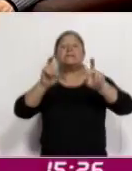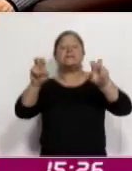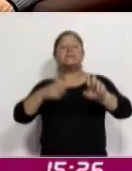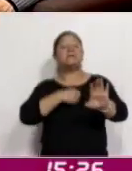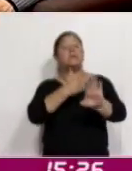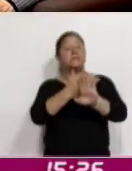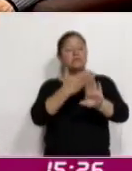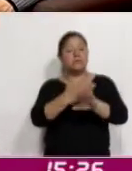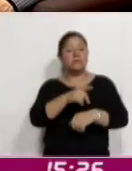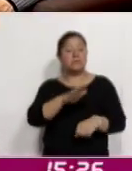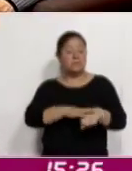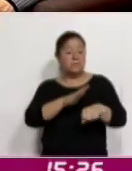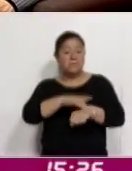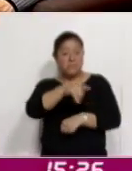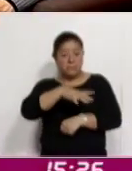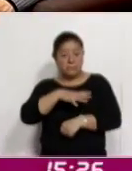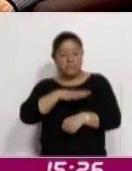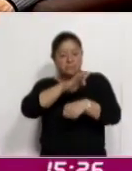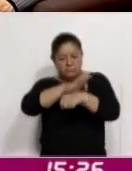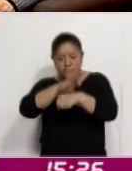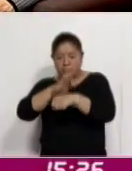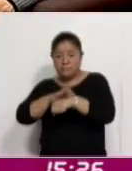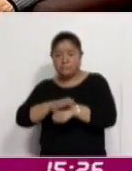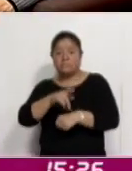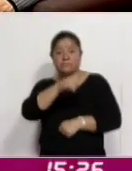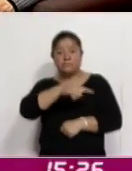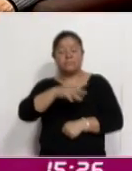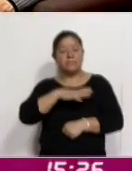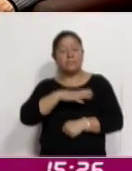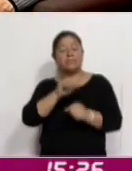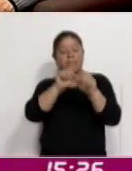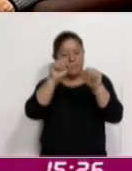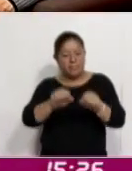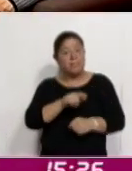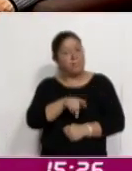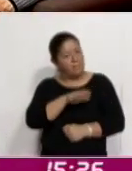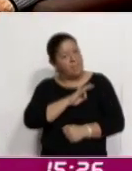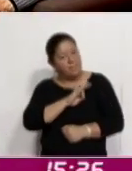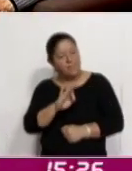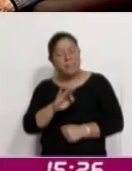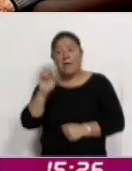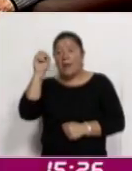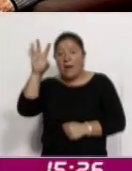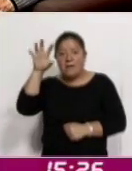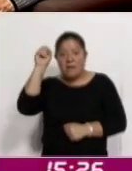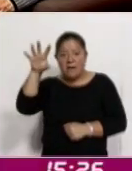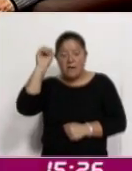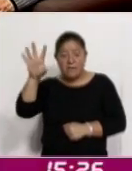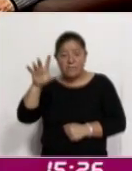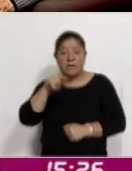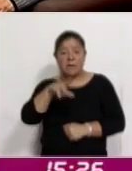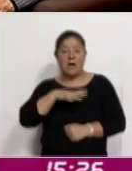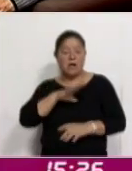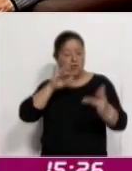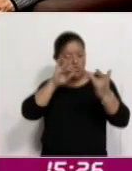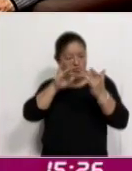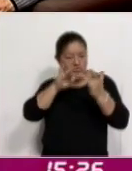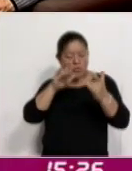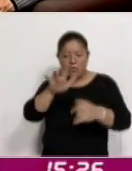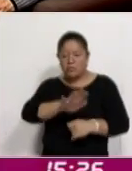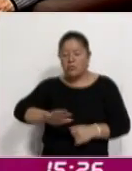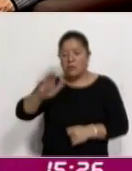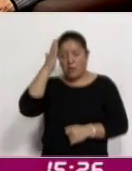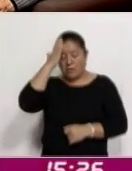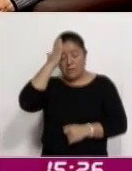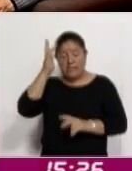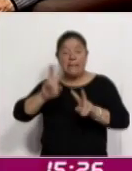que estén protegidas, que puedan tener un sistema de alarma, de estar en contacto con las autoridades en materia